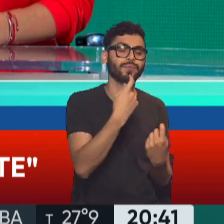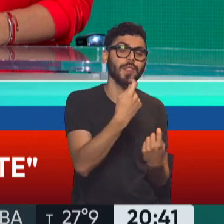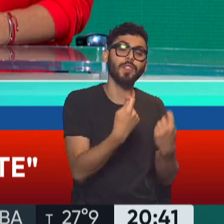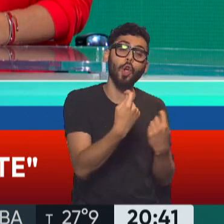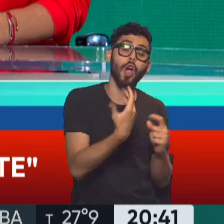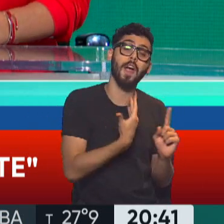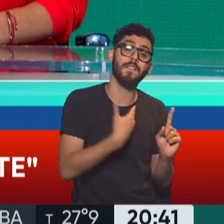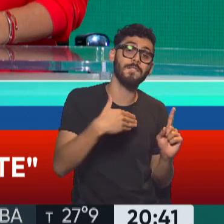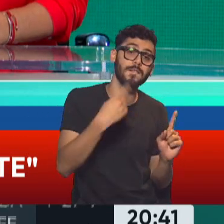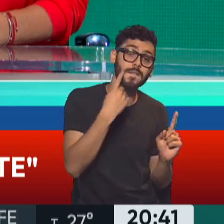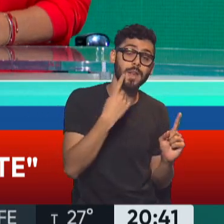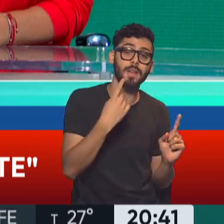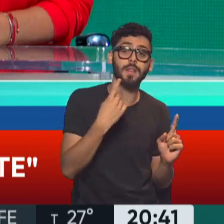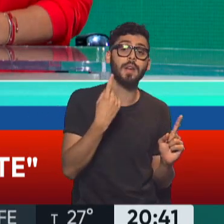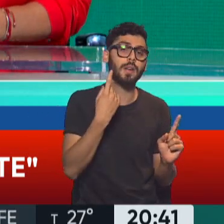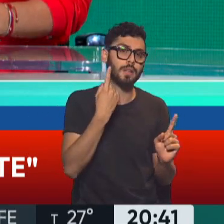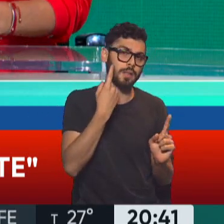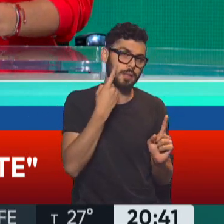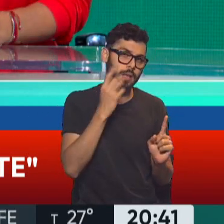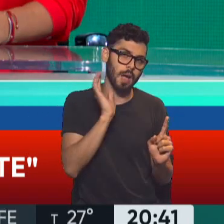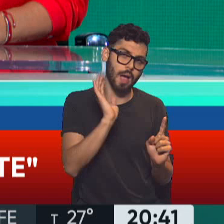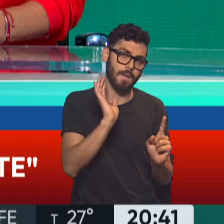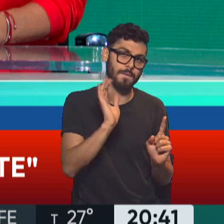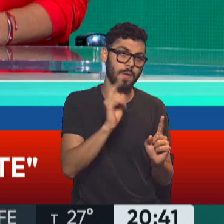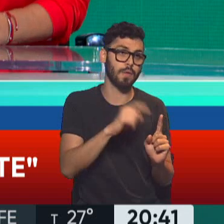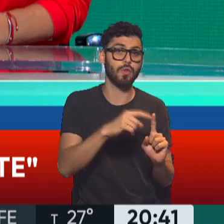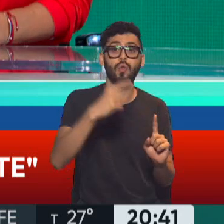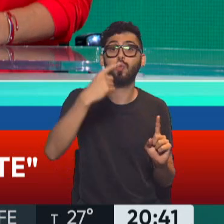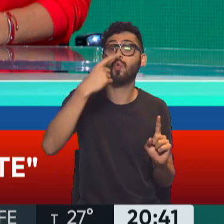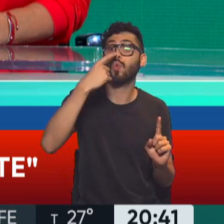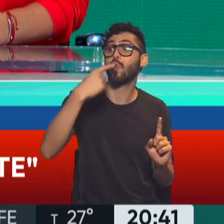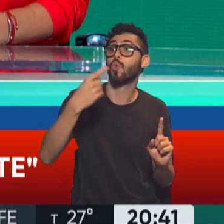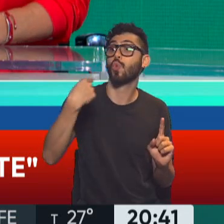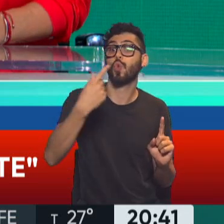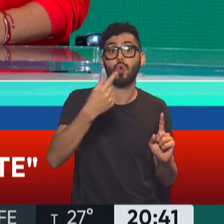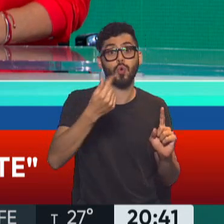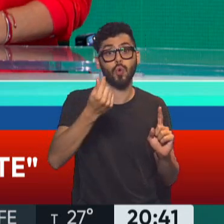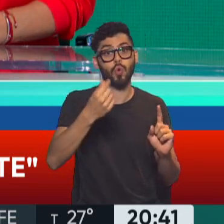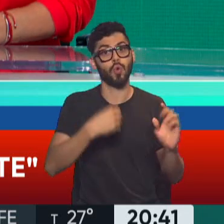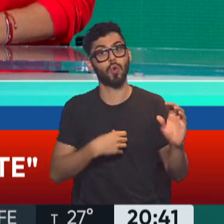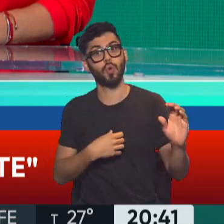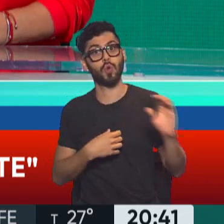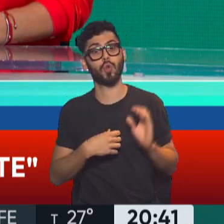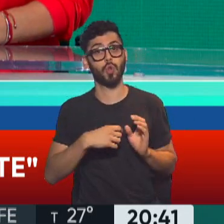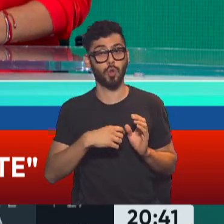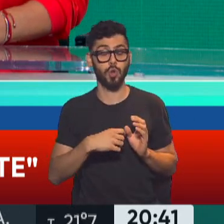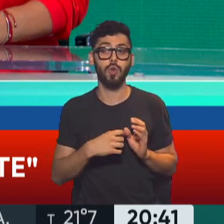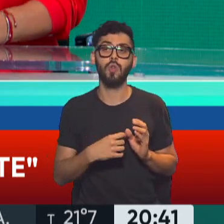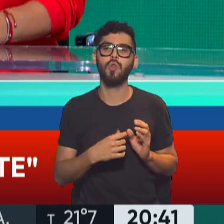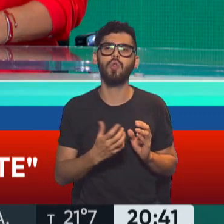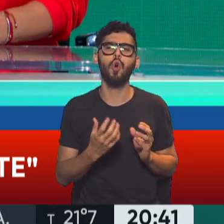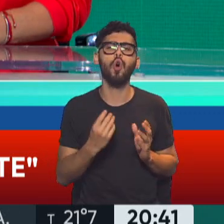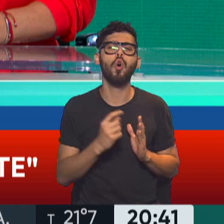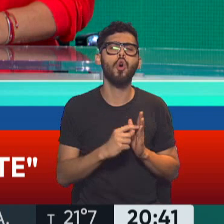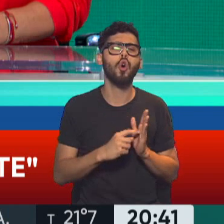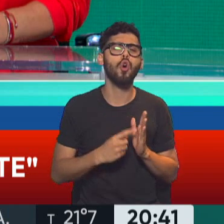negociación hay que ver en qué condiciones se le otorgó el último crédito a la Argentina. Bueno, muchos sabemos, ¿no?, sobre las condiciones en las